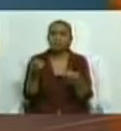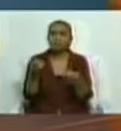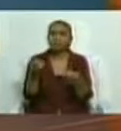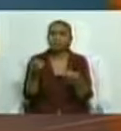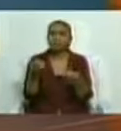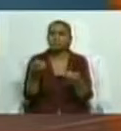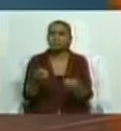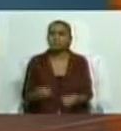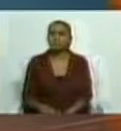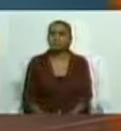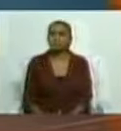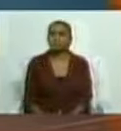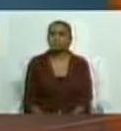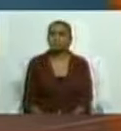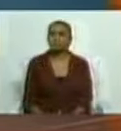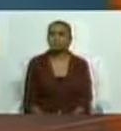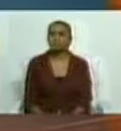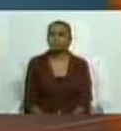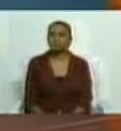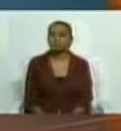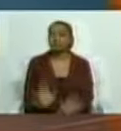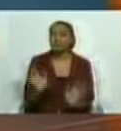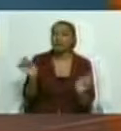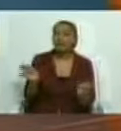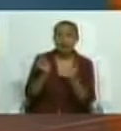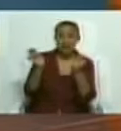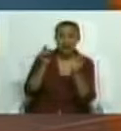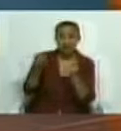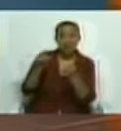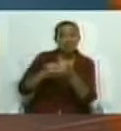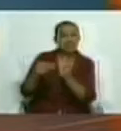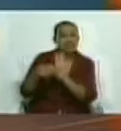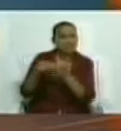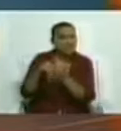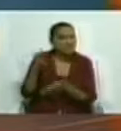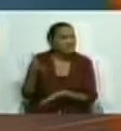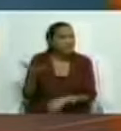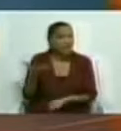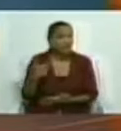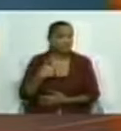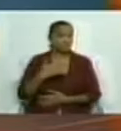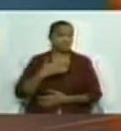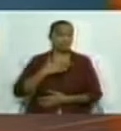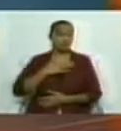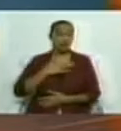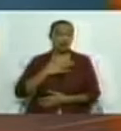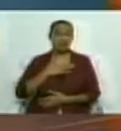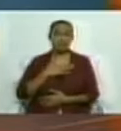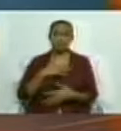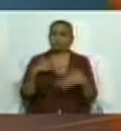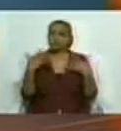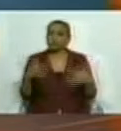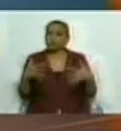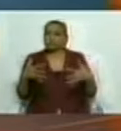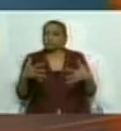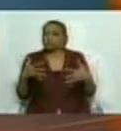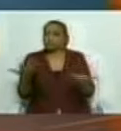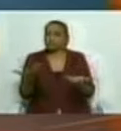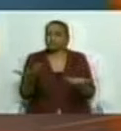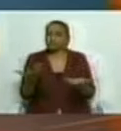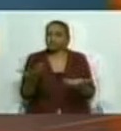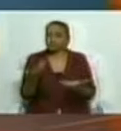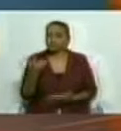absolutamente para mí escalofriante en su dimensión de querer